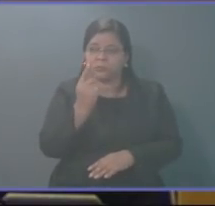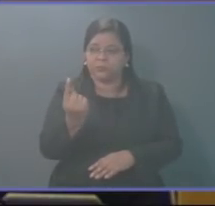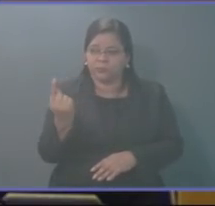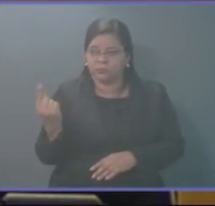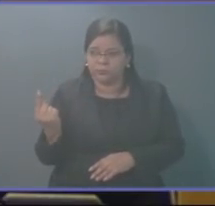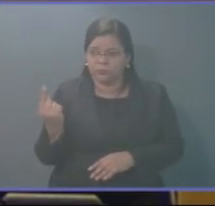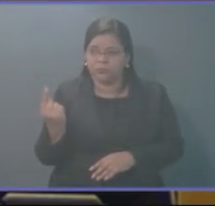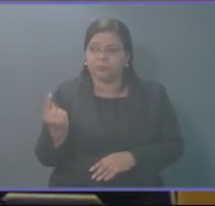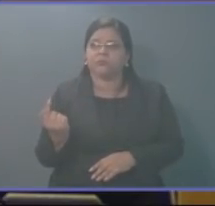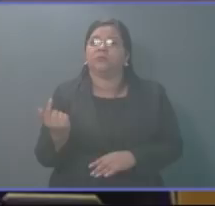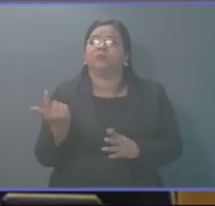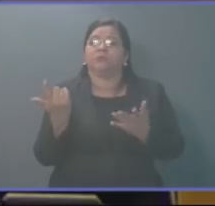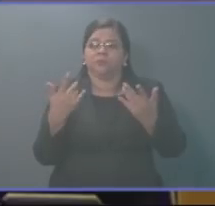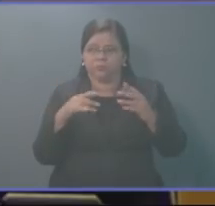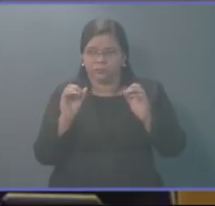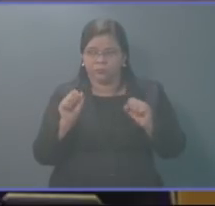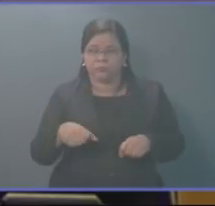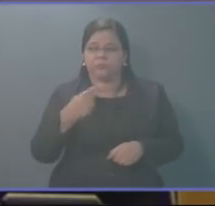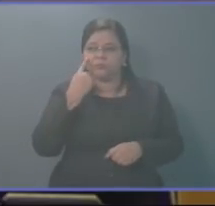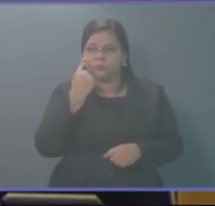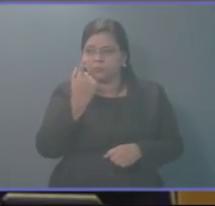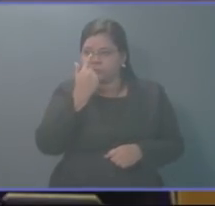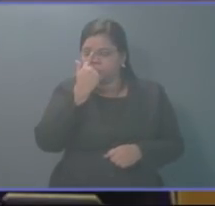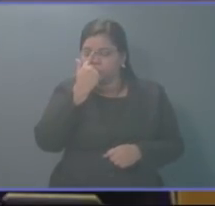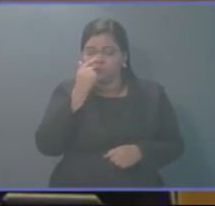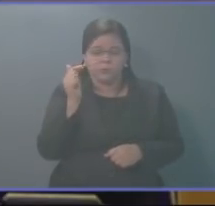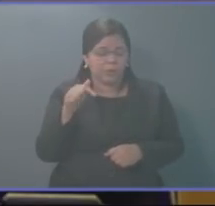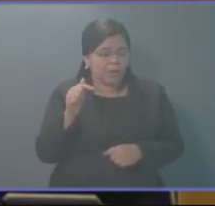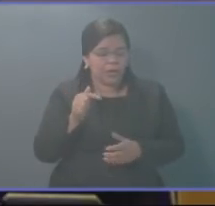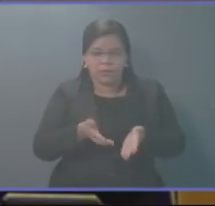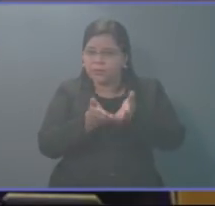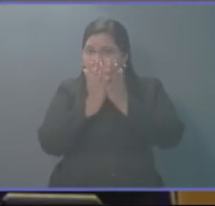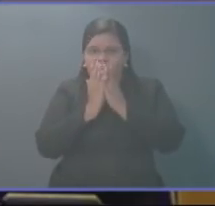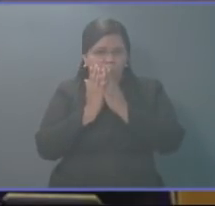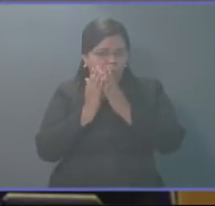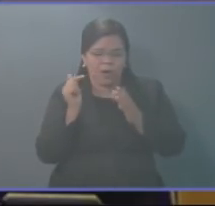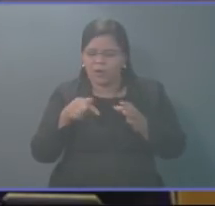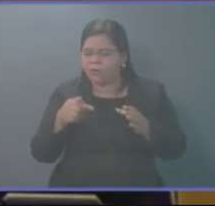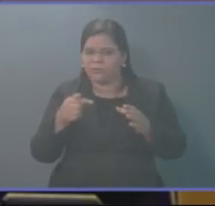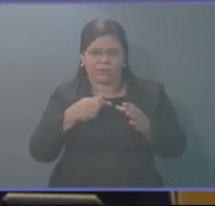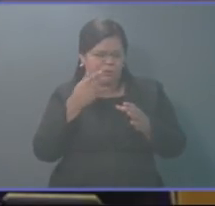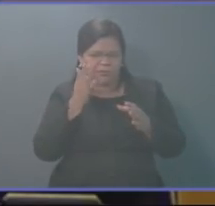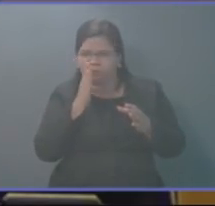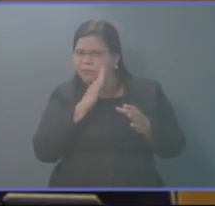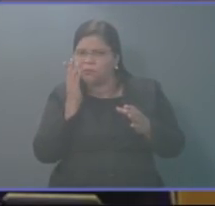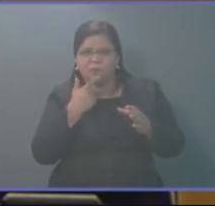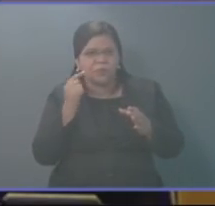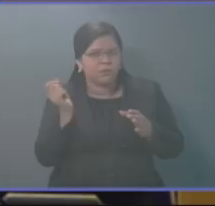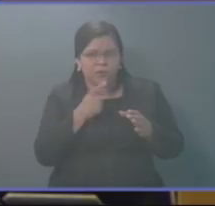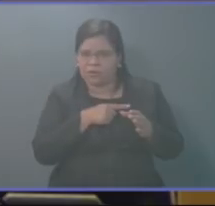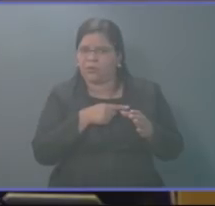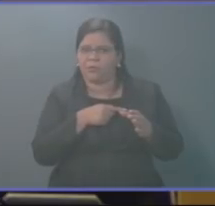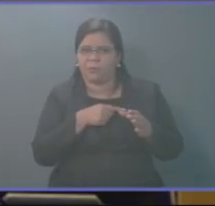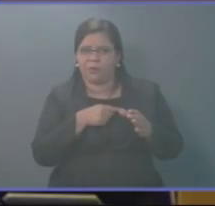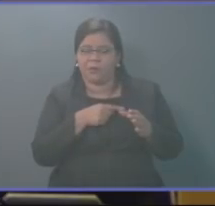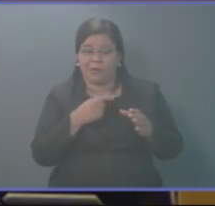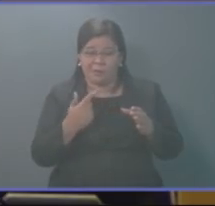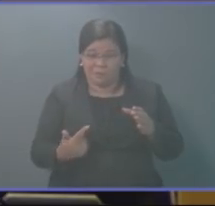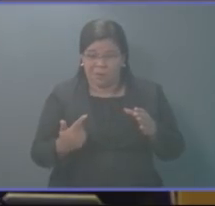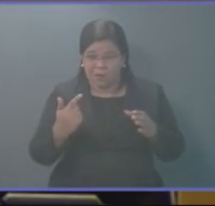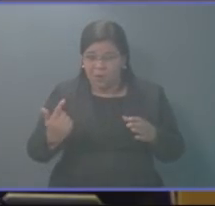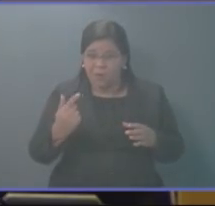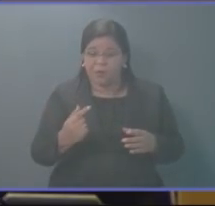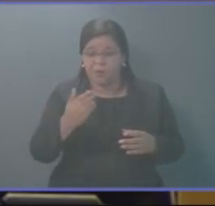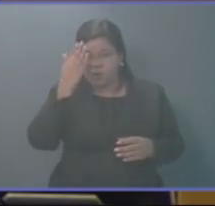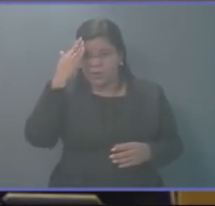salvadoreños, se ha podido constatar que esta no es apta para el consumo humano. Y esto se agrava aún más cuando la ministra